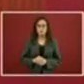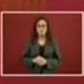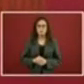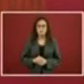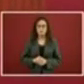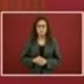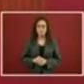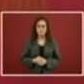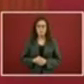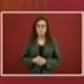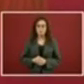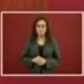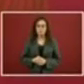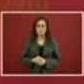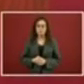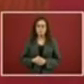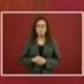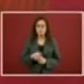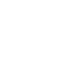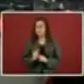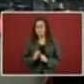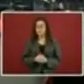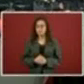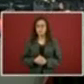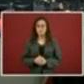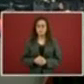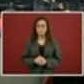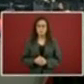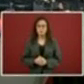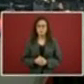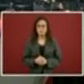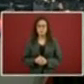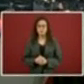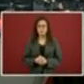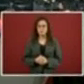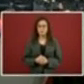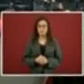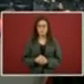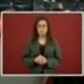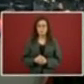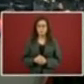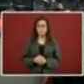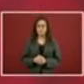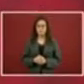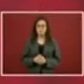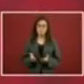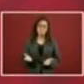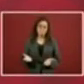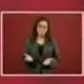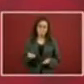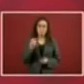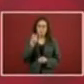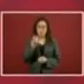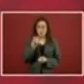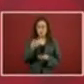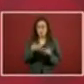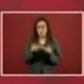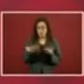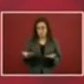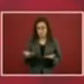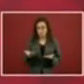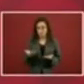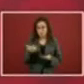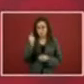su puntal de gobierno, esta comunicación de alguna manera constante, más allá de la que diariamente genera o establece a partir